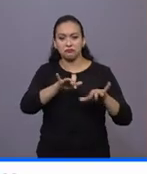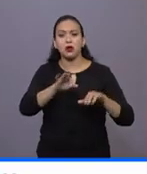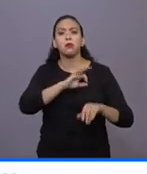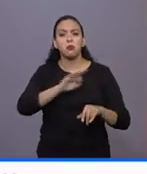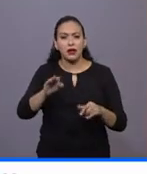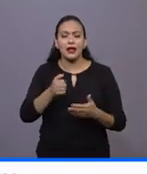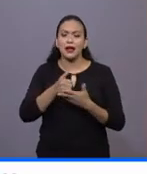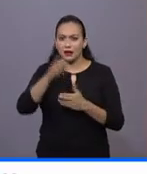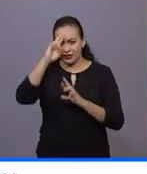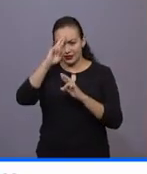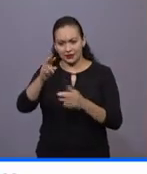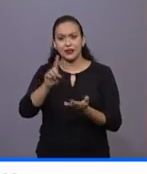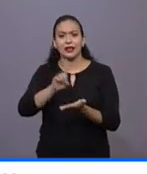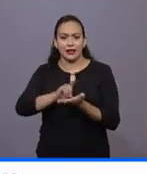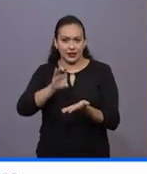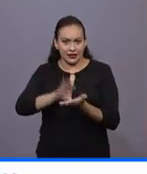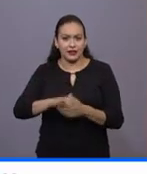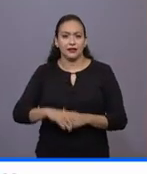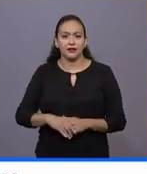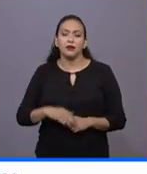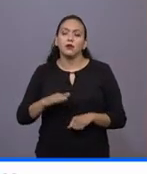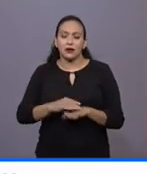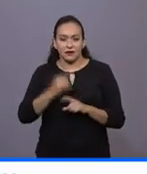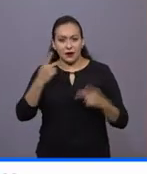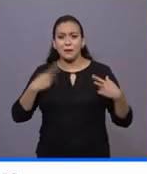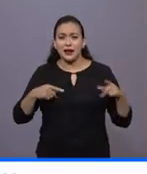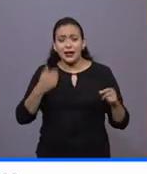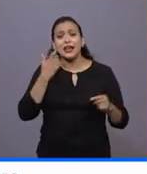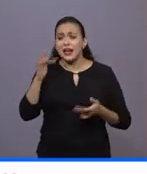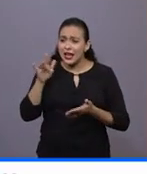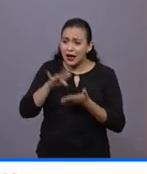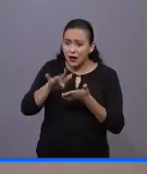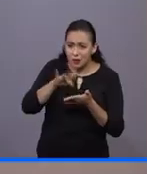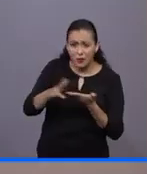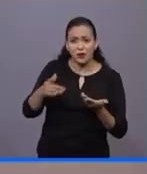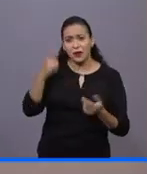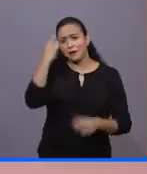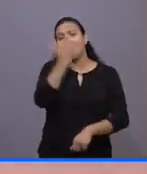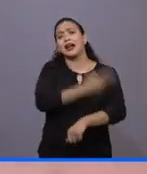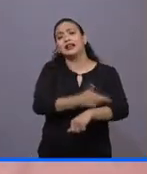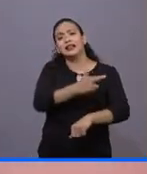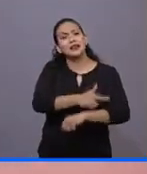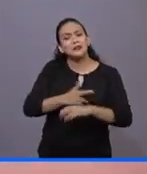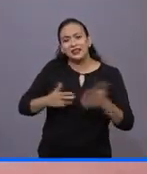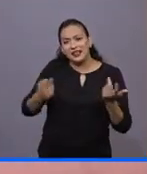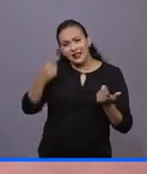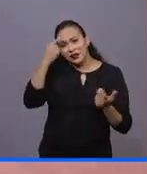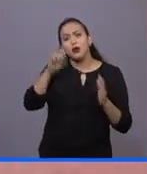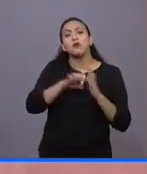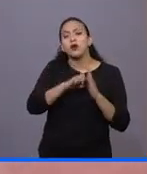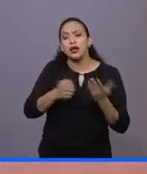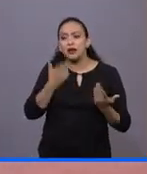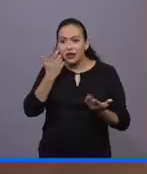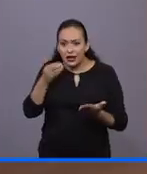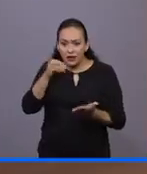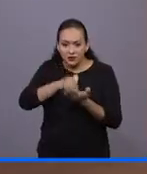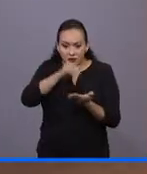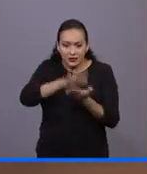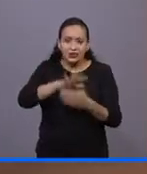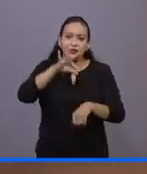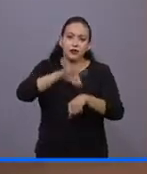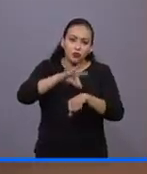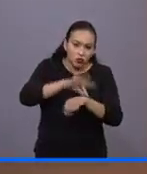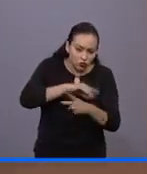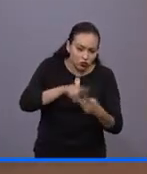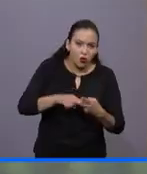la igualdad de la persona, ya que el afectado buscaba apoyo para realizar trámites básicos como agendar una cita médica o